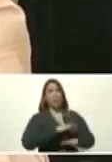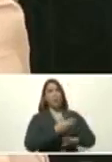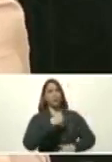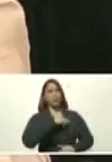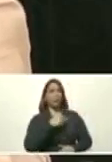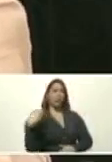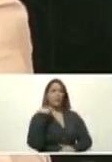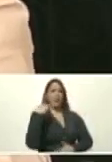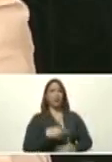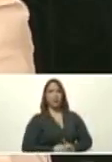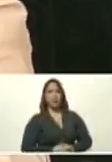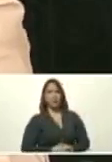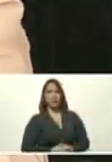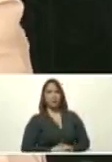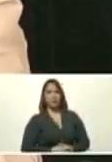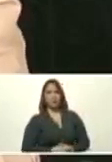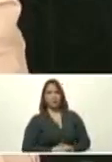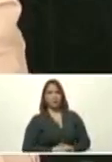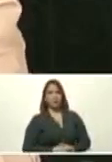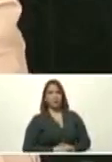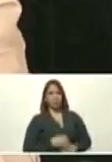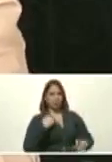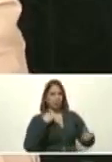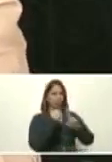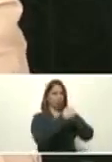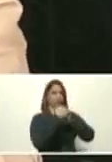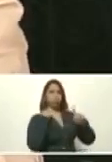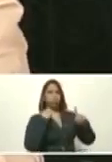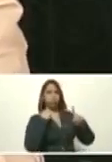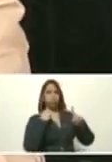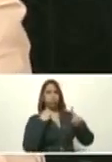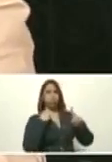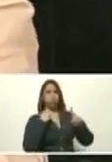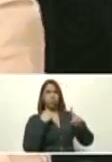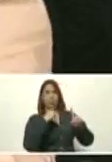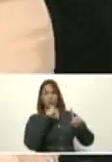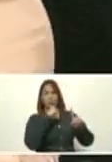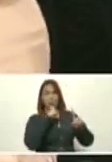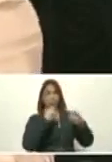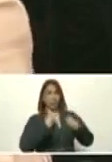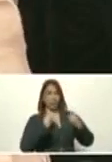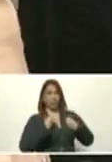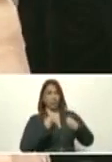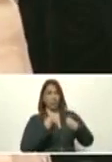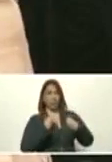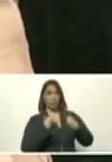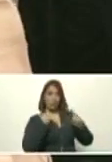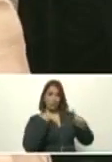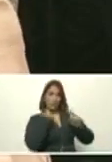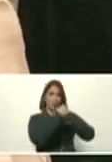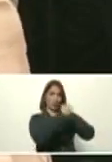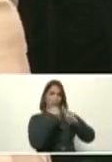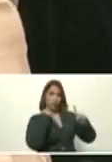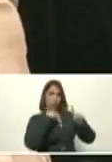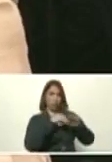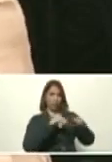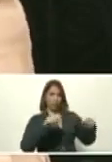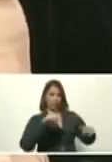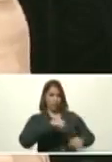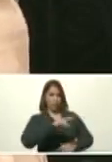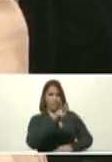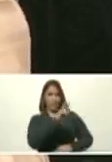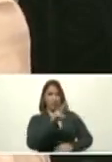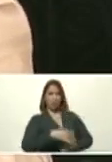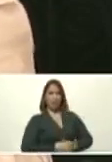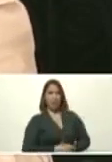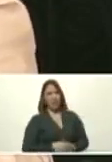víctimas precisamente de estas agresiones. Quienes vivimos Las agresiones en tierra venezolana,